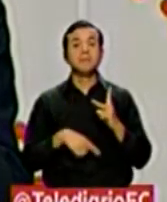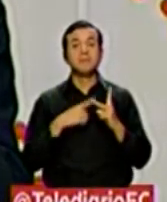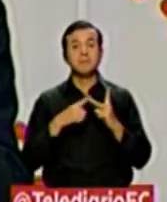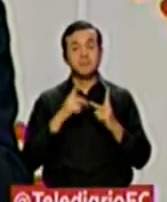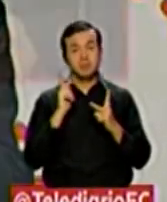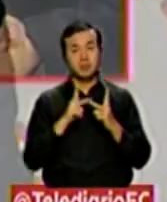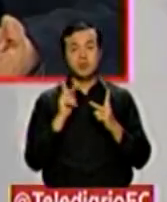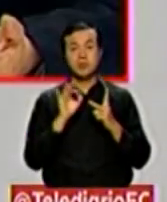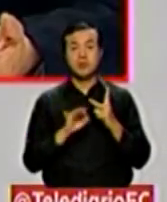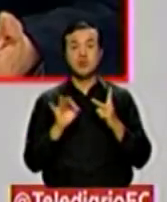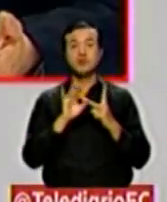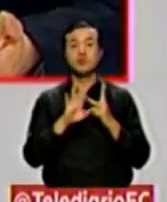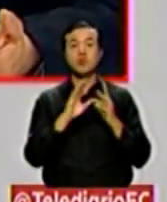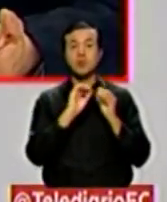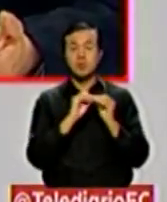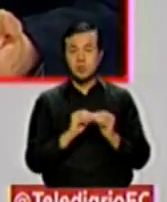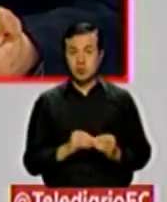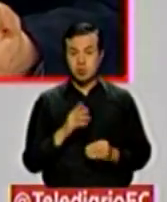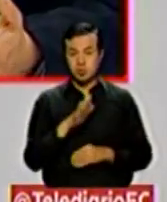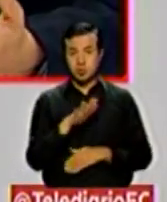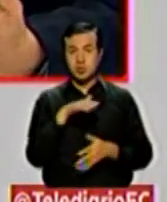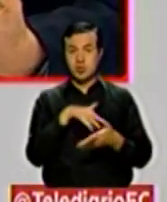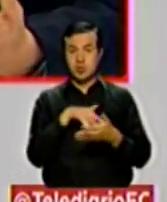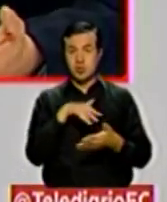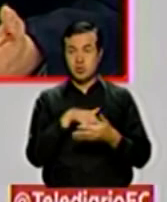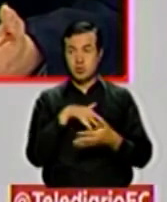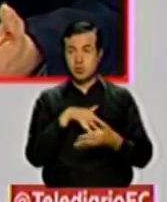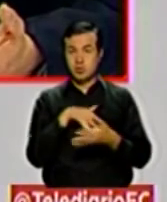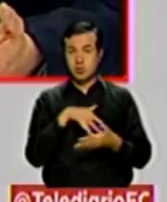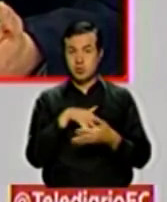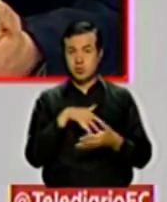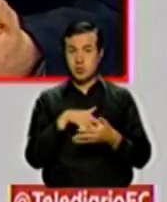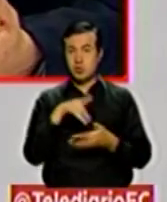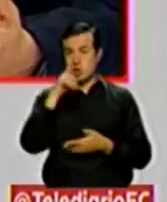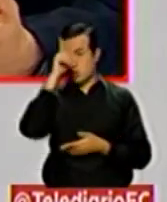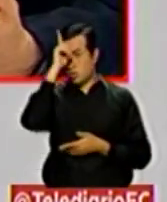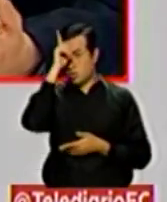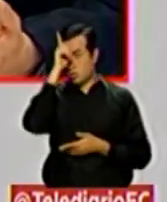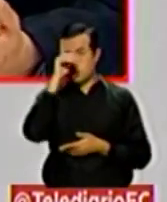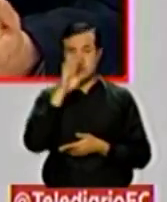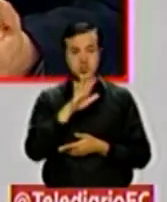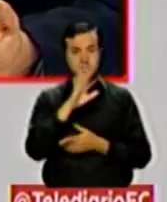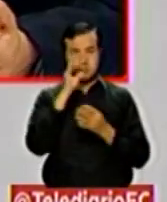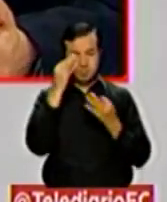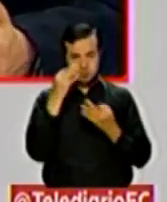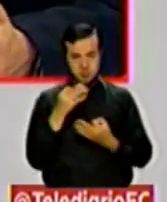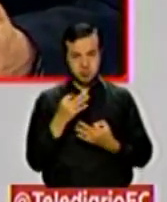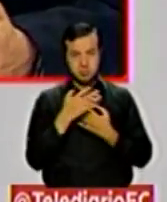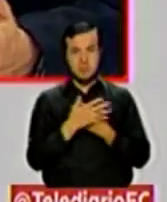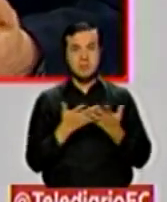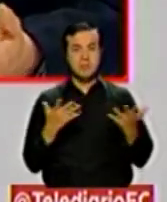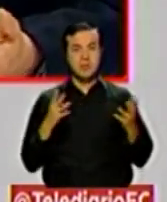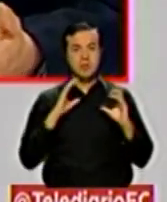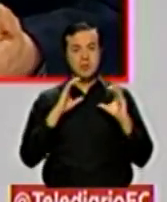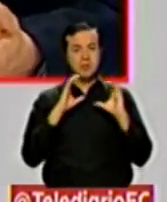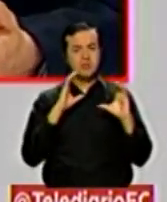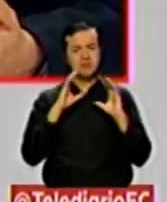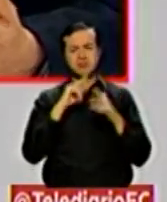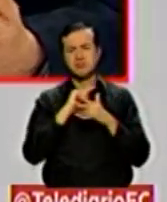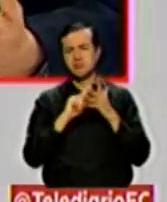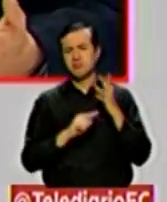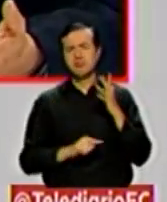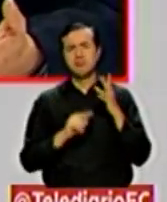aspecto importante, su formación. Él estudió en Alemania, él es muy formado, con él se puede conversar de